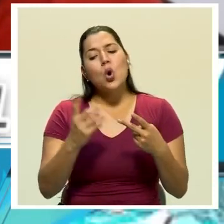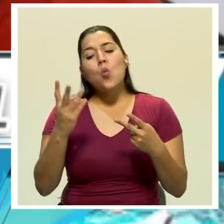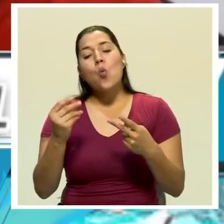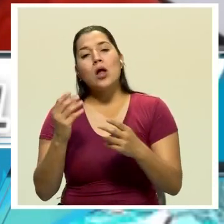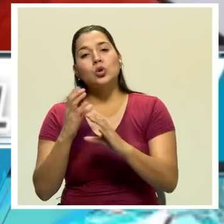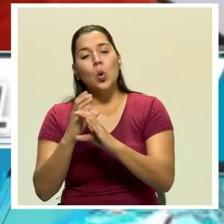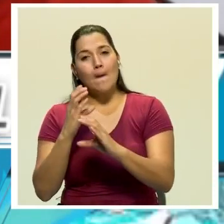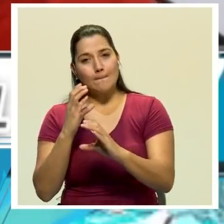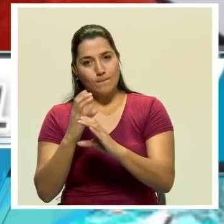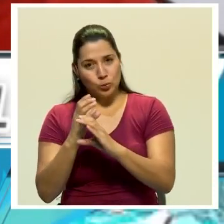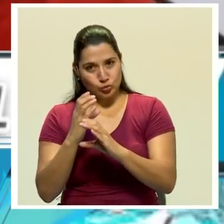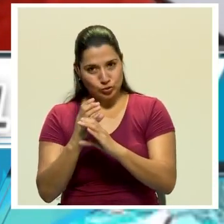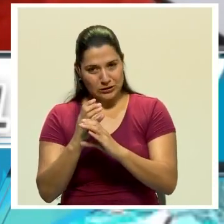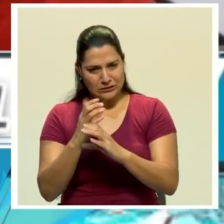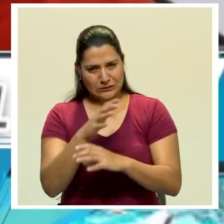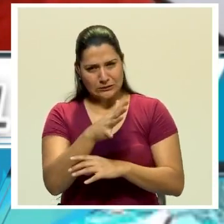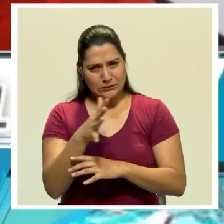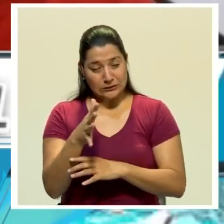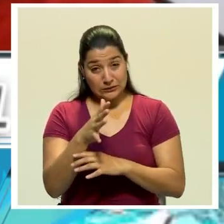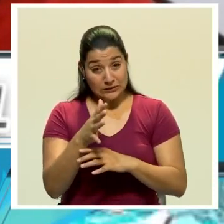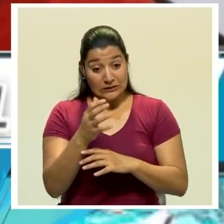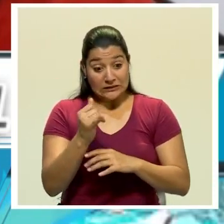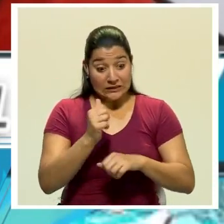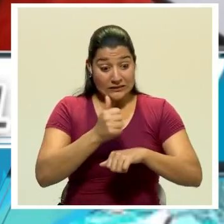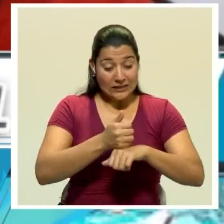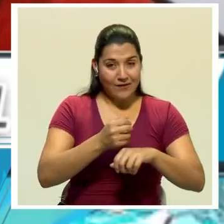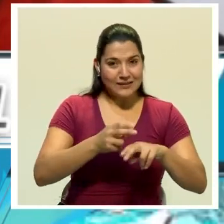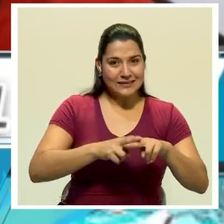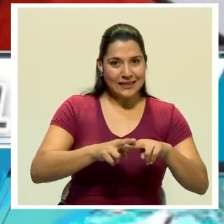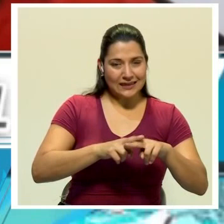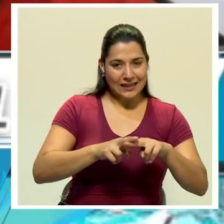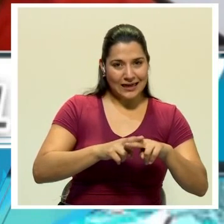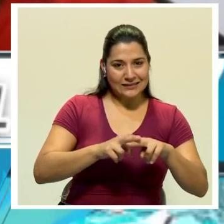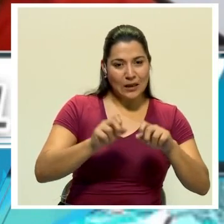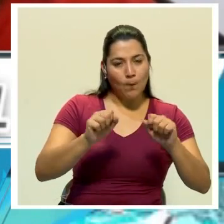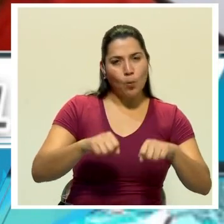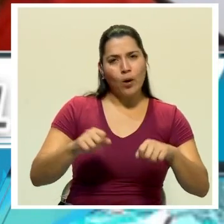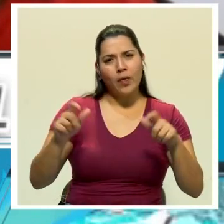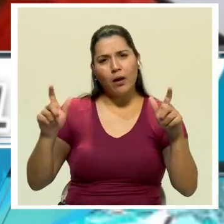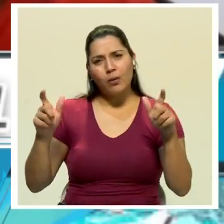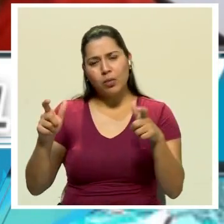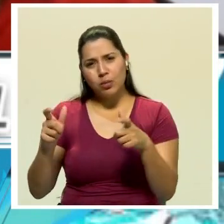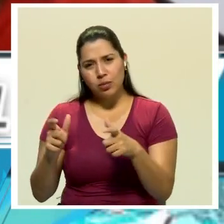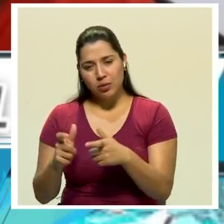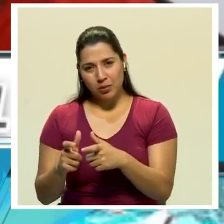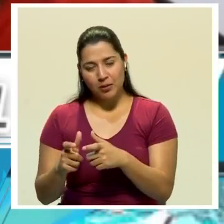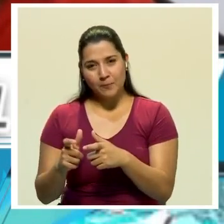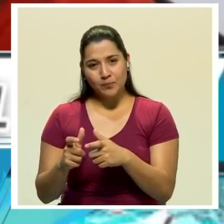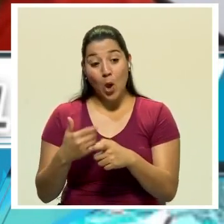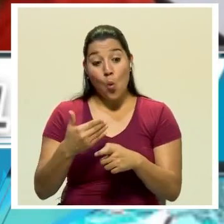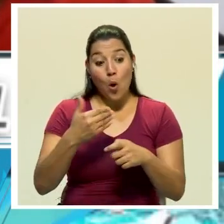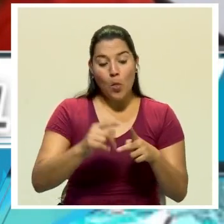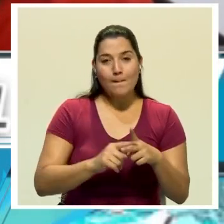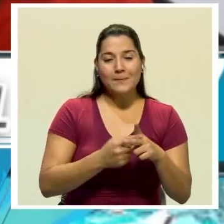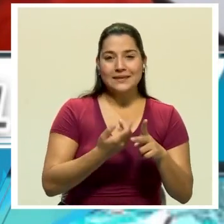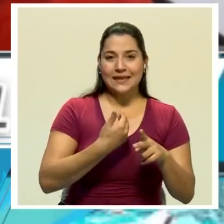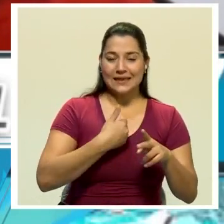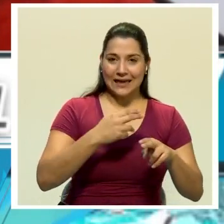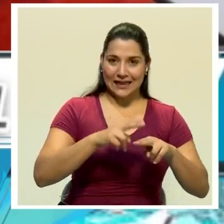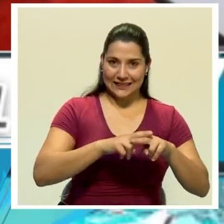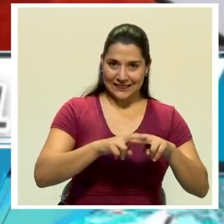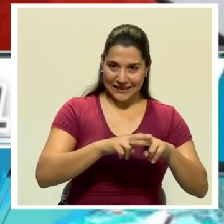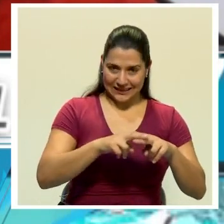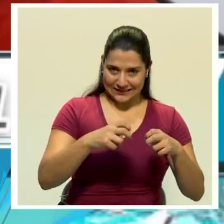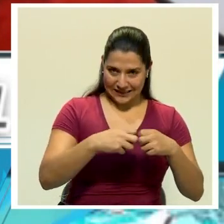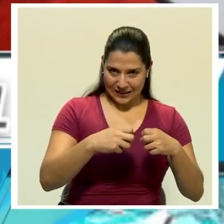vía, cuántos vehículos podría quitar de la vía el empezar a tener un tren